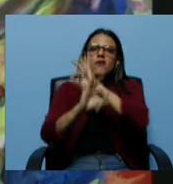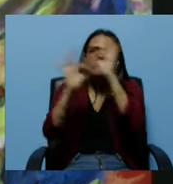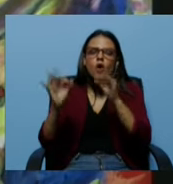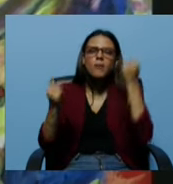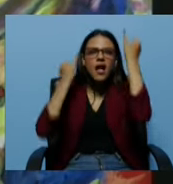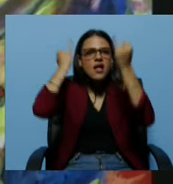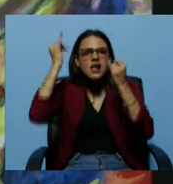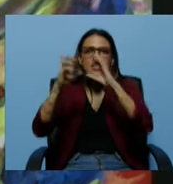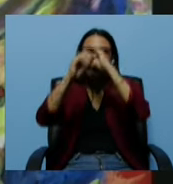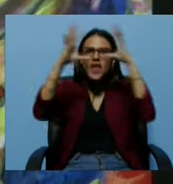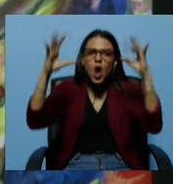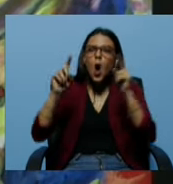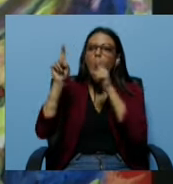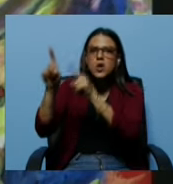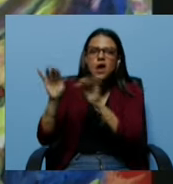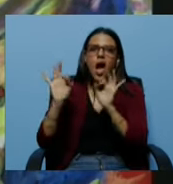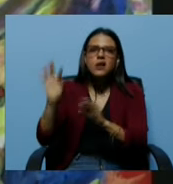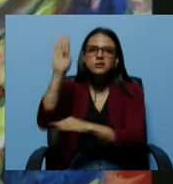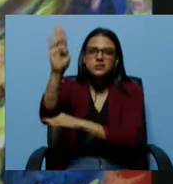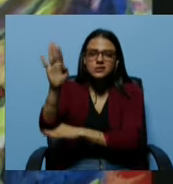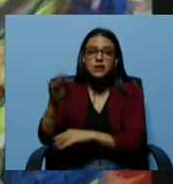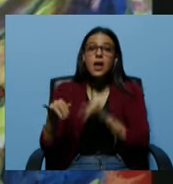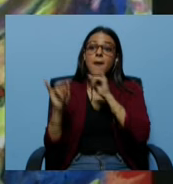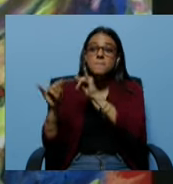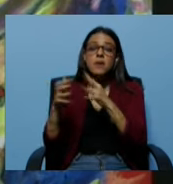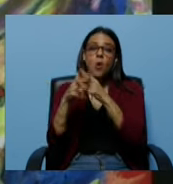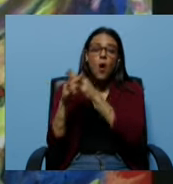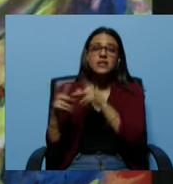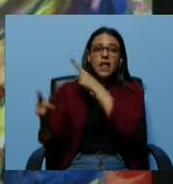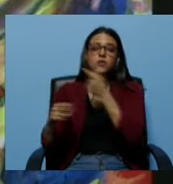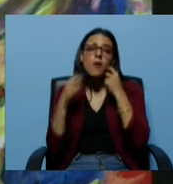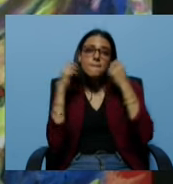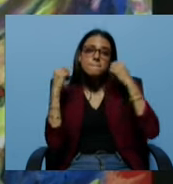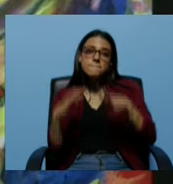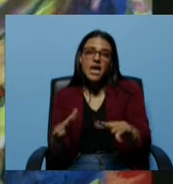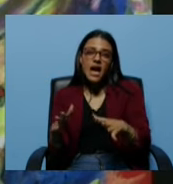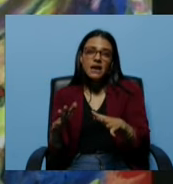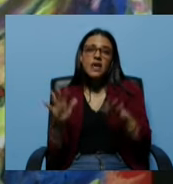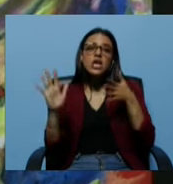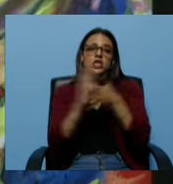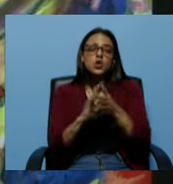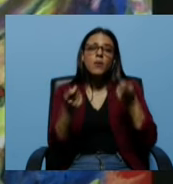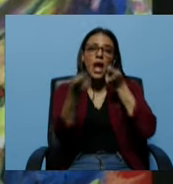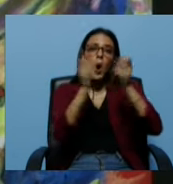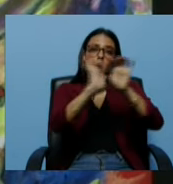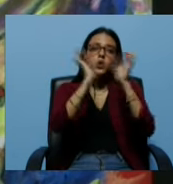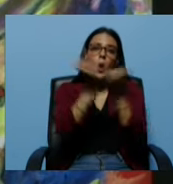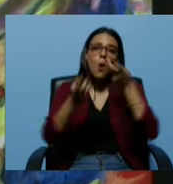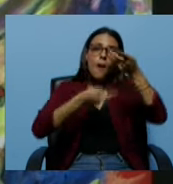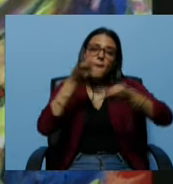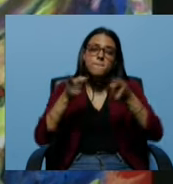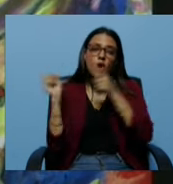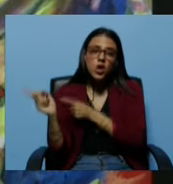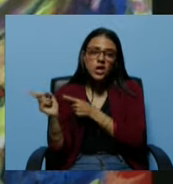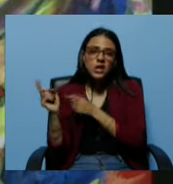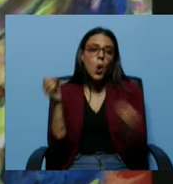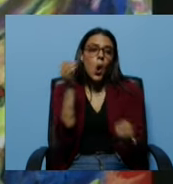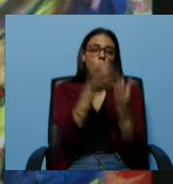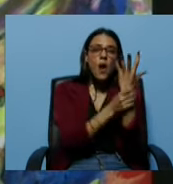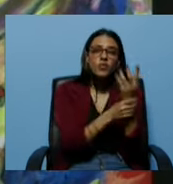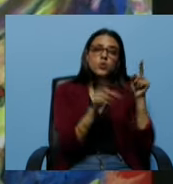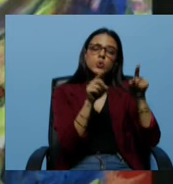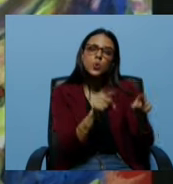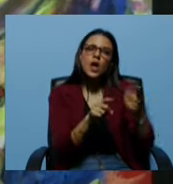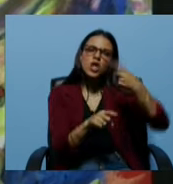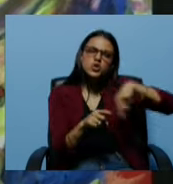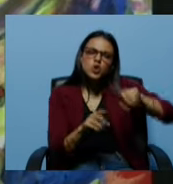similares. El imperio norteamericano, ante la pérdida de hegemonía mundial, ante el surgimiento